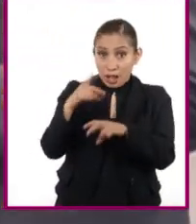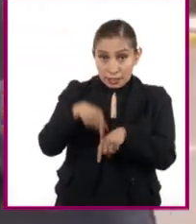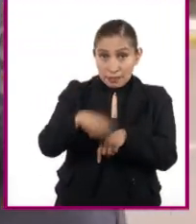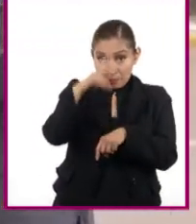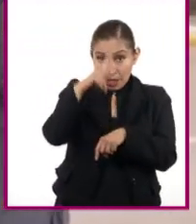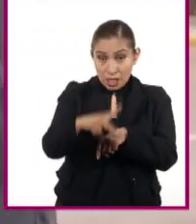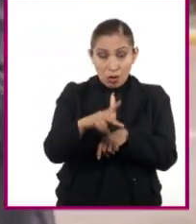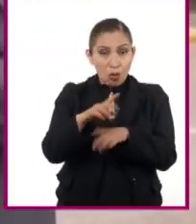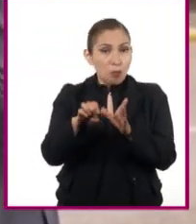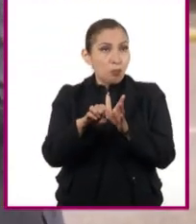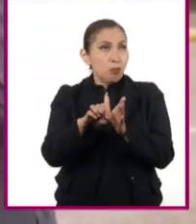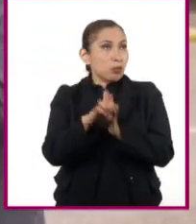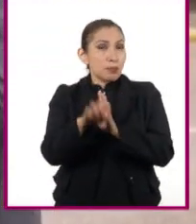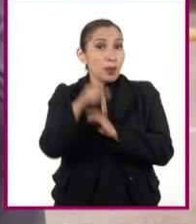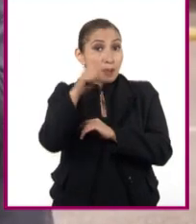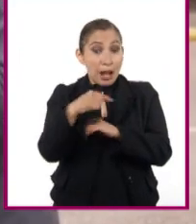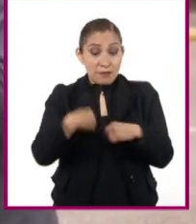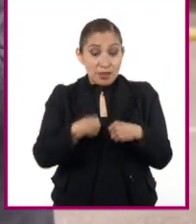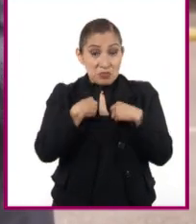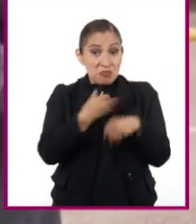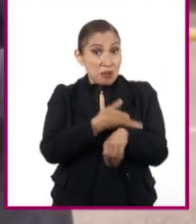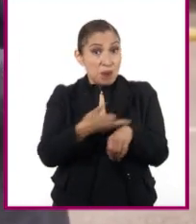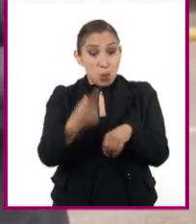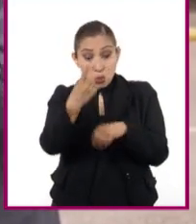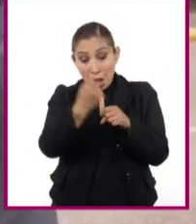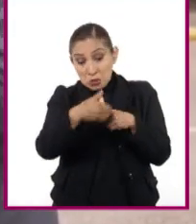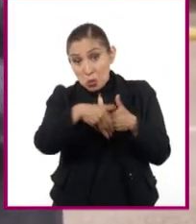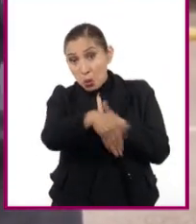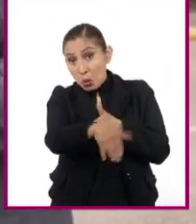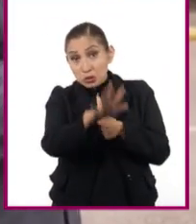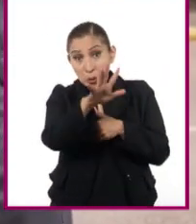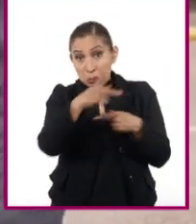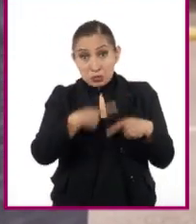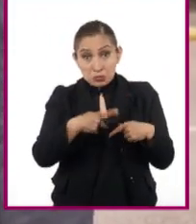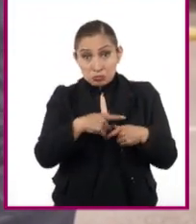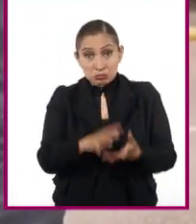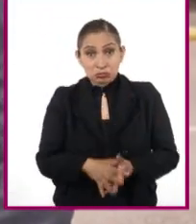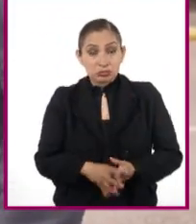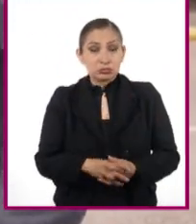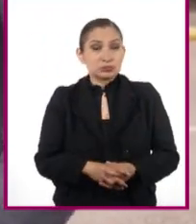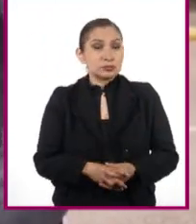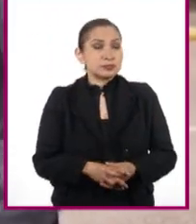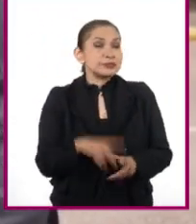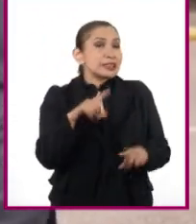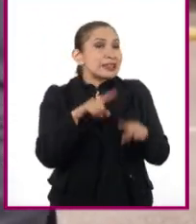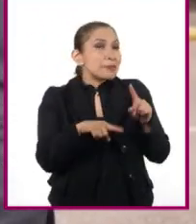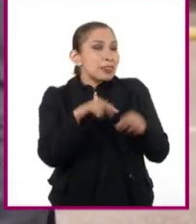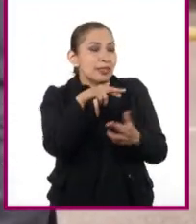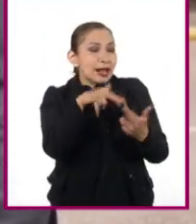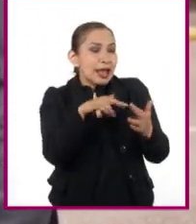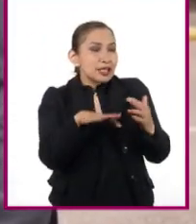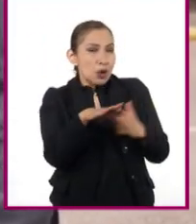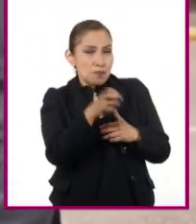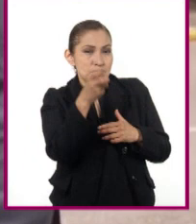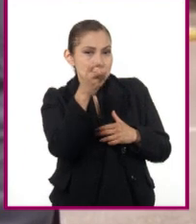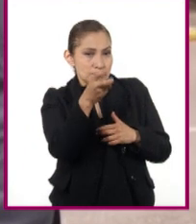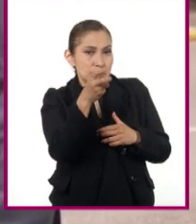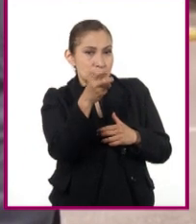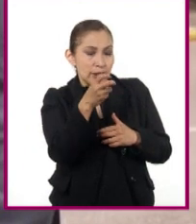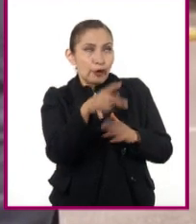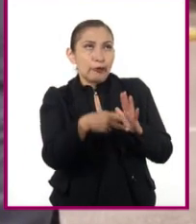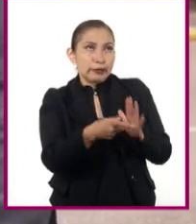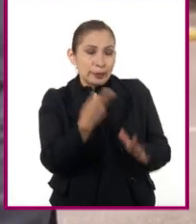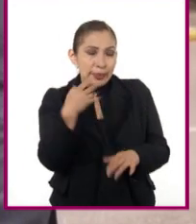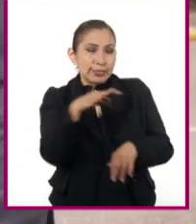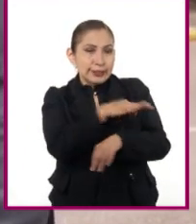aquí en nuestro país, por ejemplo, para que viva una familia todo el año, una familia de 5 personas? Depende de la región. También por eso,